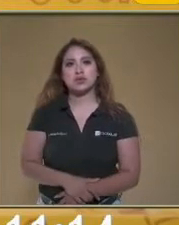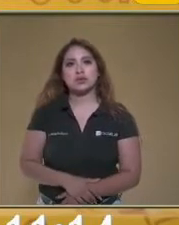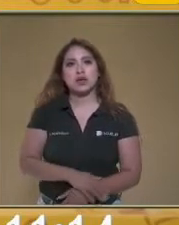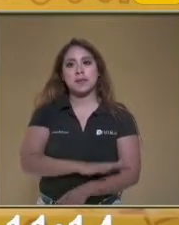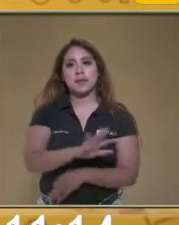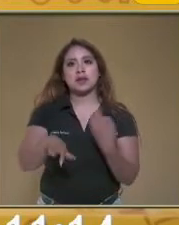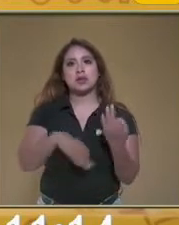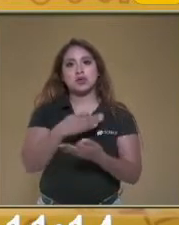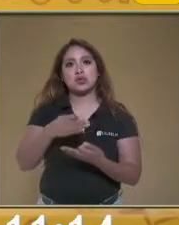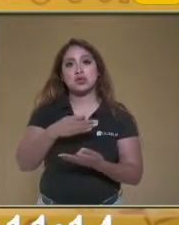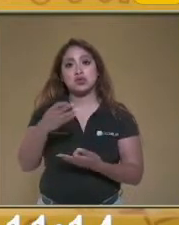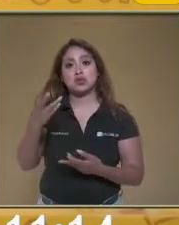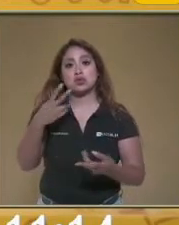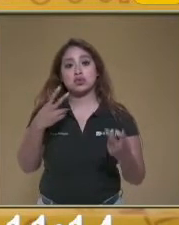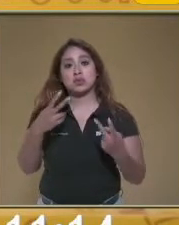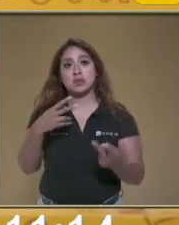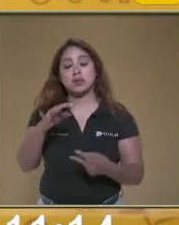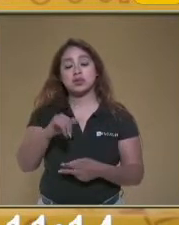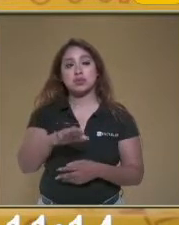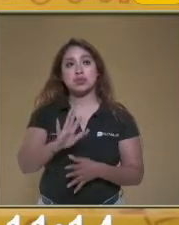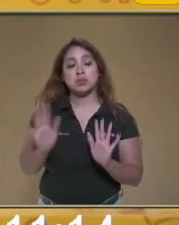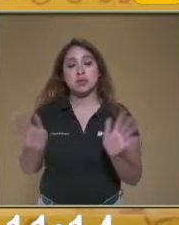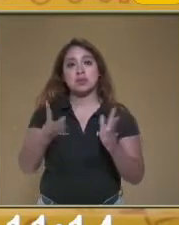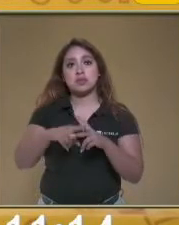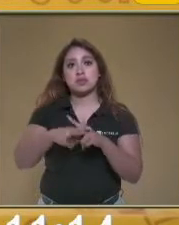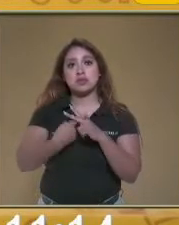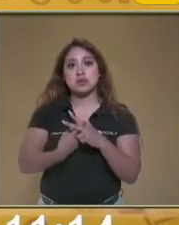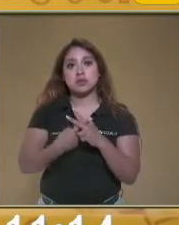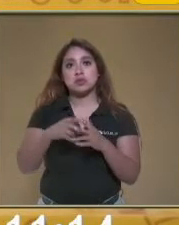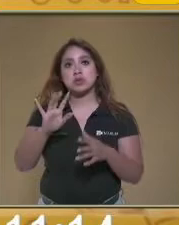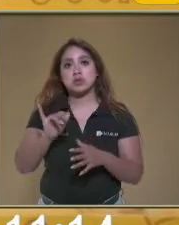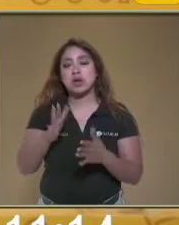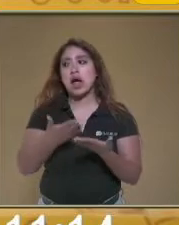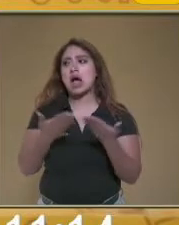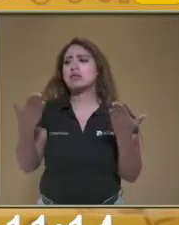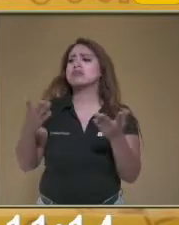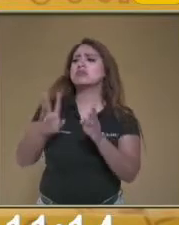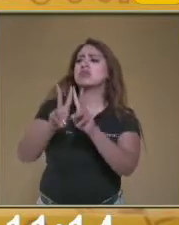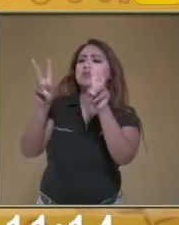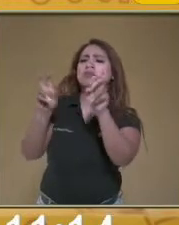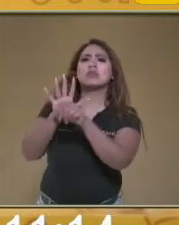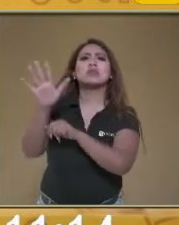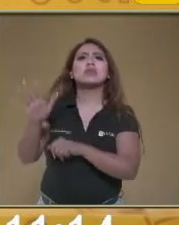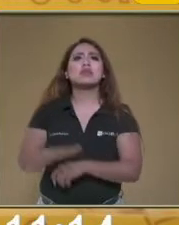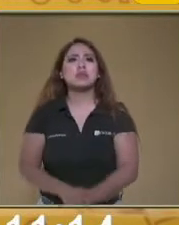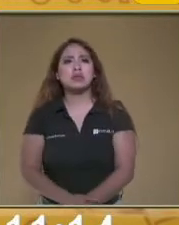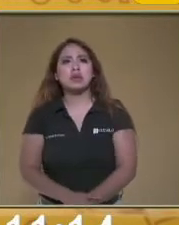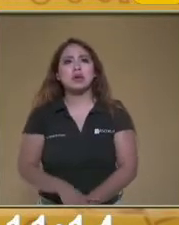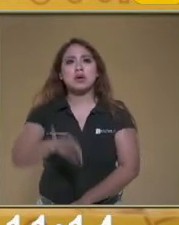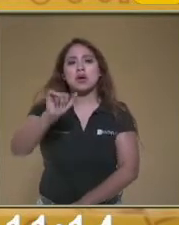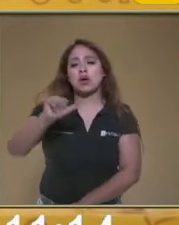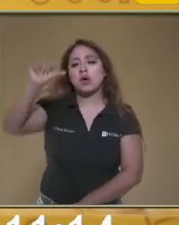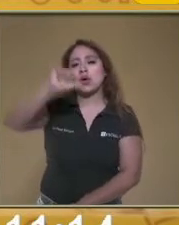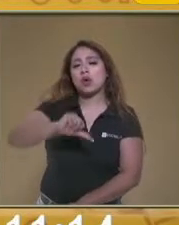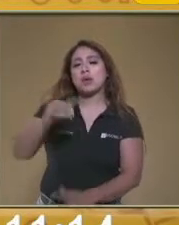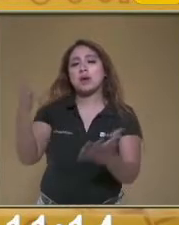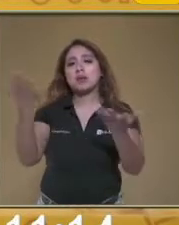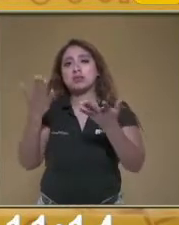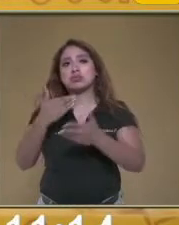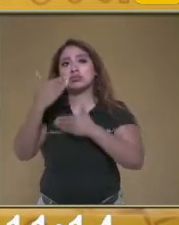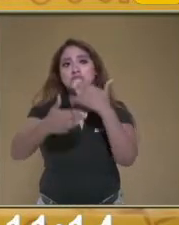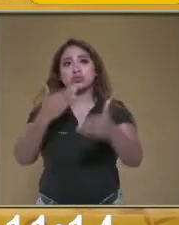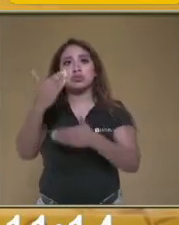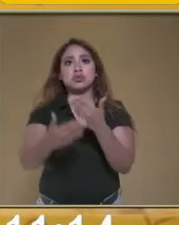Bueno, pues vamos a iniciar ahora, maestra Ana, ¿qué vamos a ver en la asignatura de matemáticas? El día de hoy vamos a avanzar a la materia